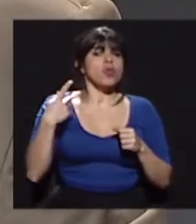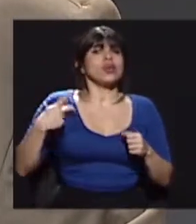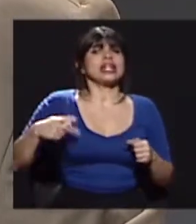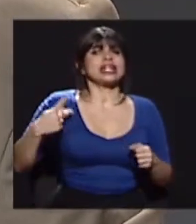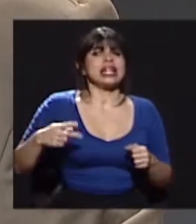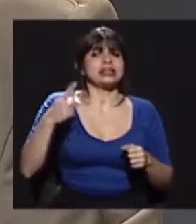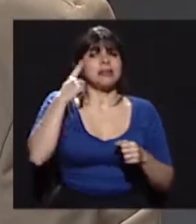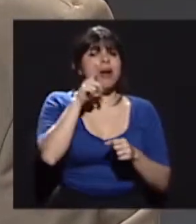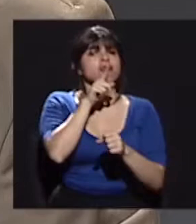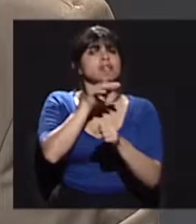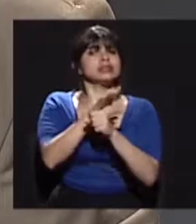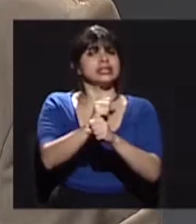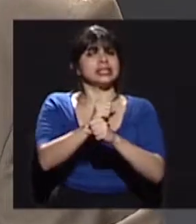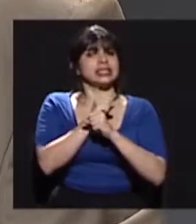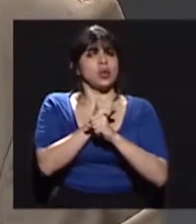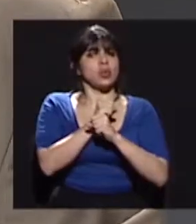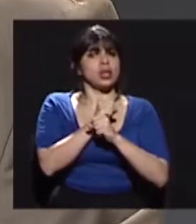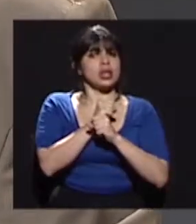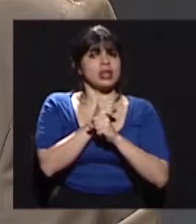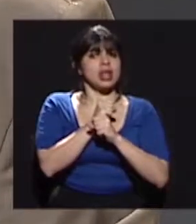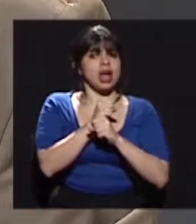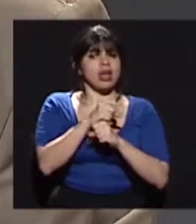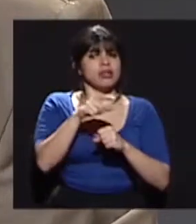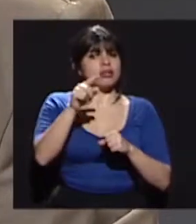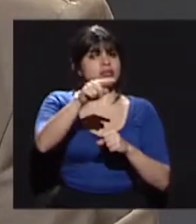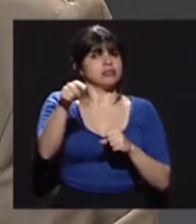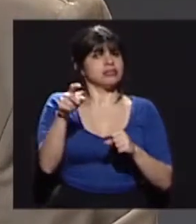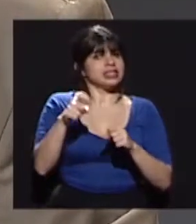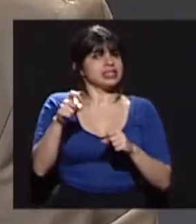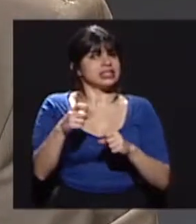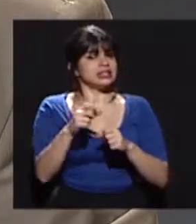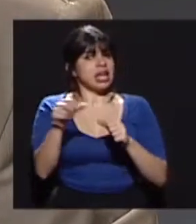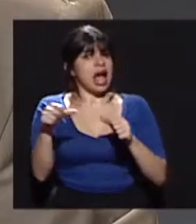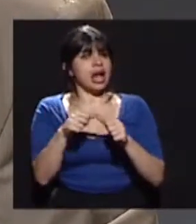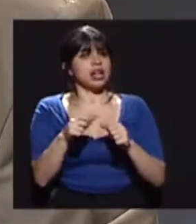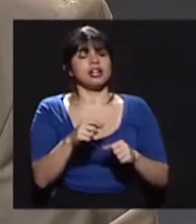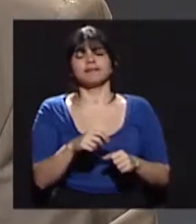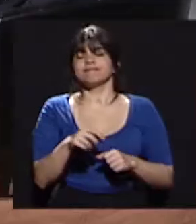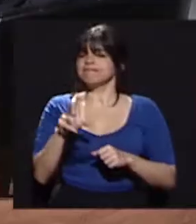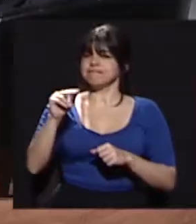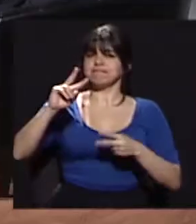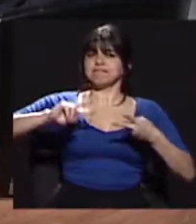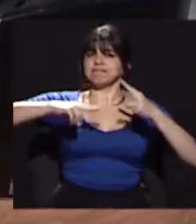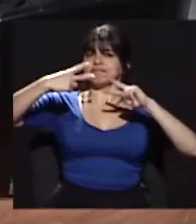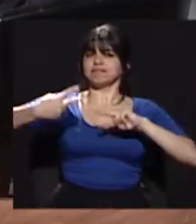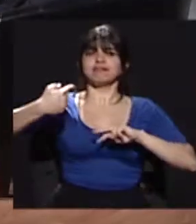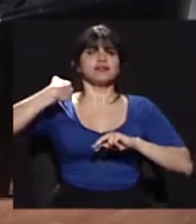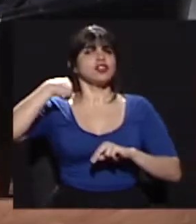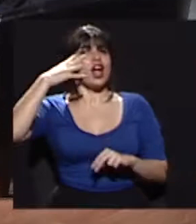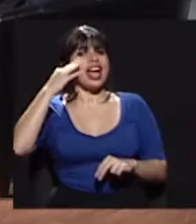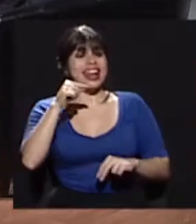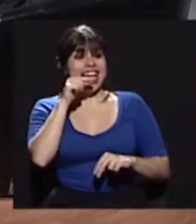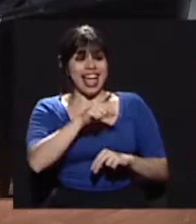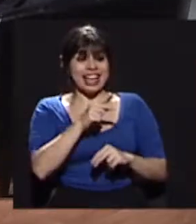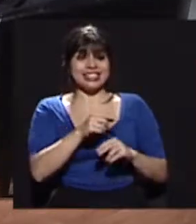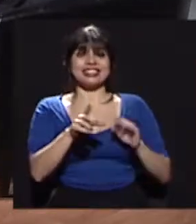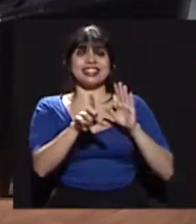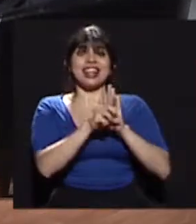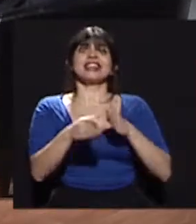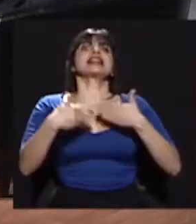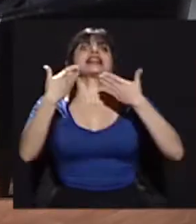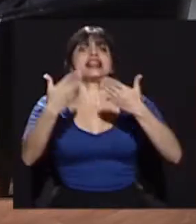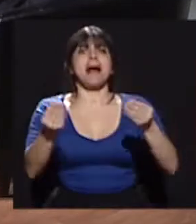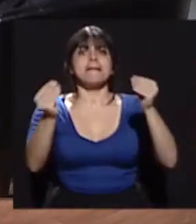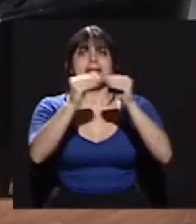para esa garantía de seguridad jurídica que requieren distintos sectores bueno todo lo contrario yo creo que lo que hace es que más bien les da seguridad jurídica